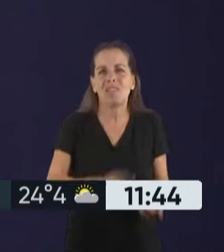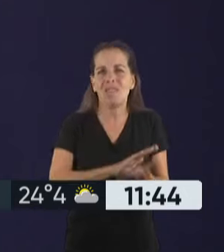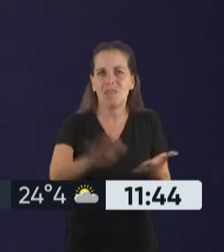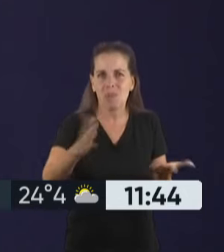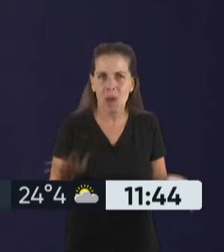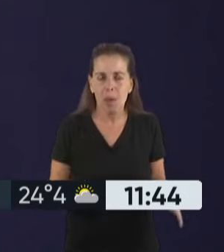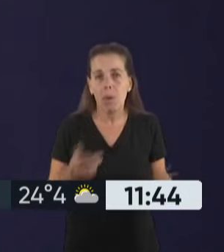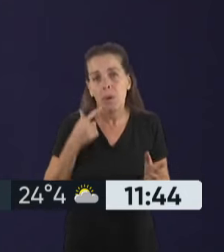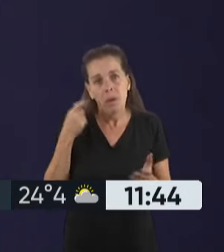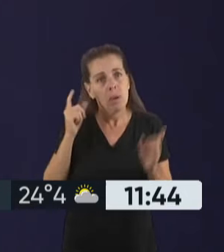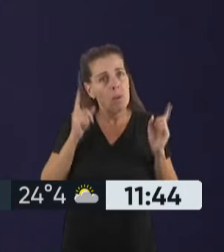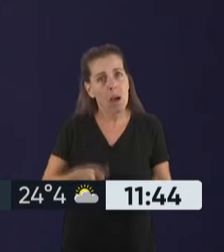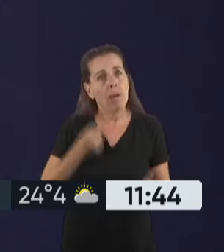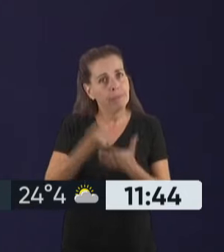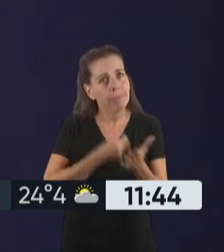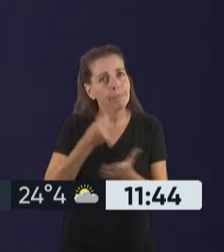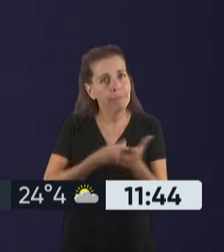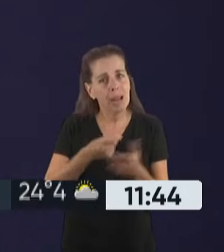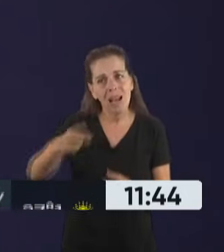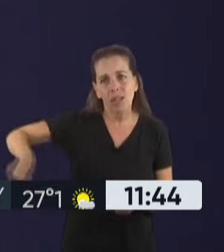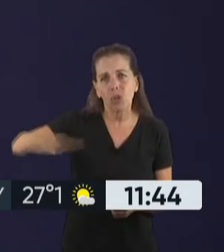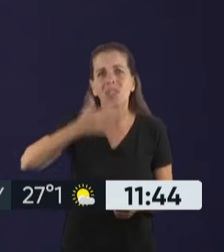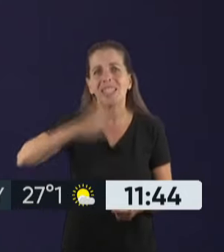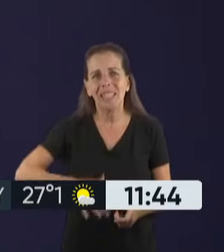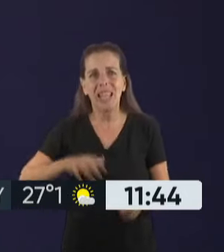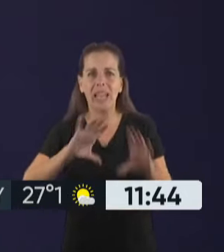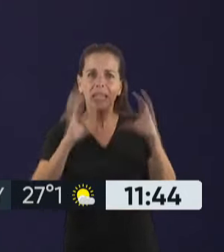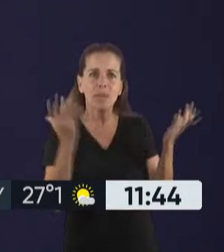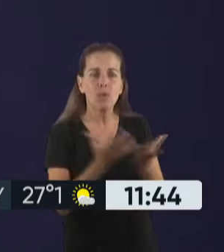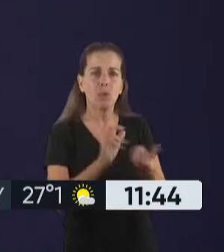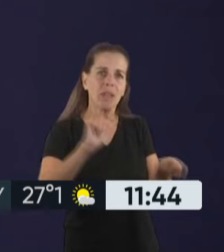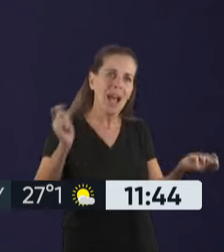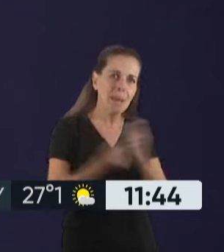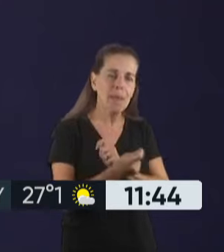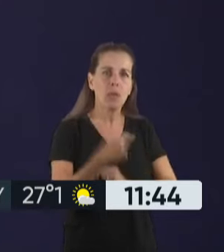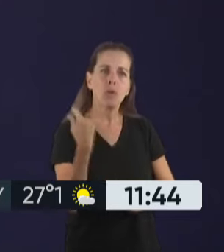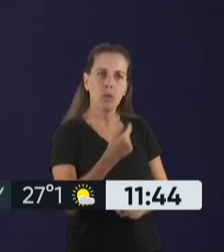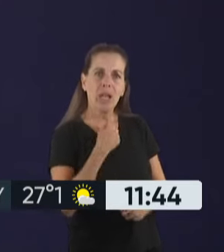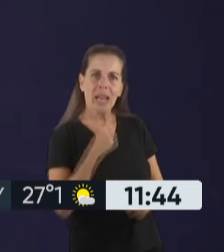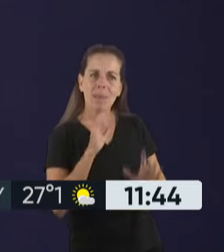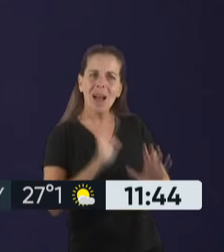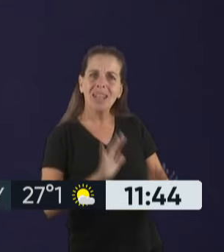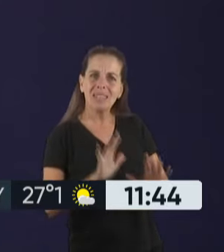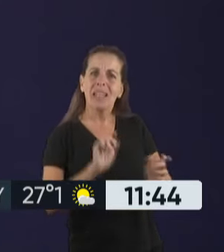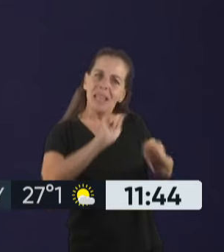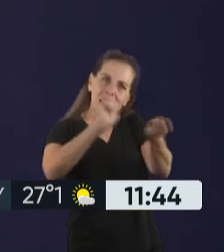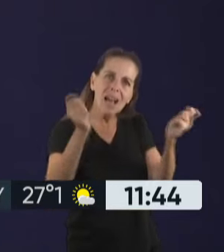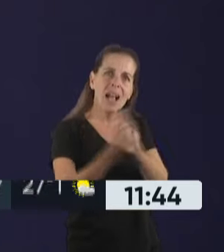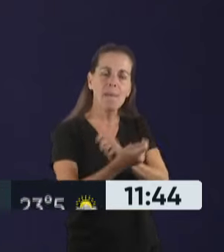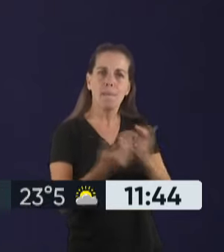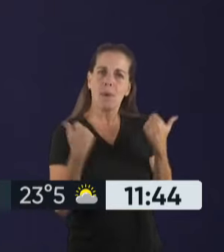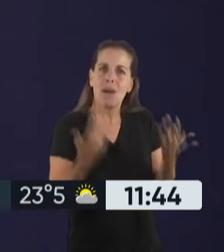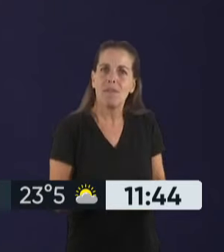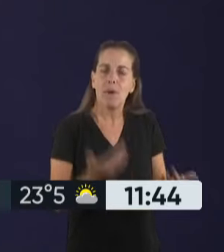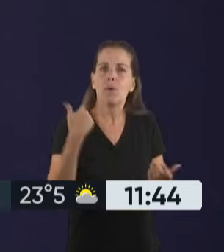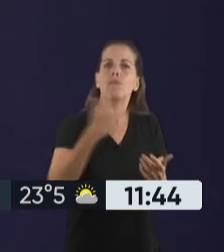que que el mundo está yendo para otro lado y que nosotros queremos acompañar a esa a esa parte del mundo que va para